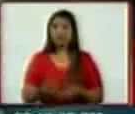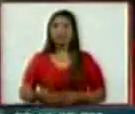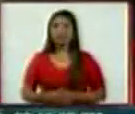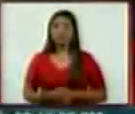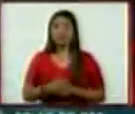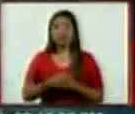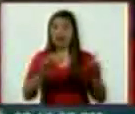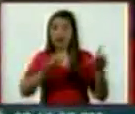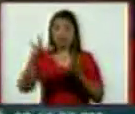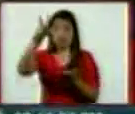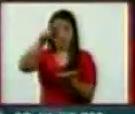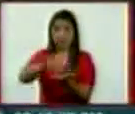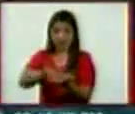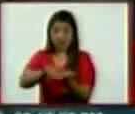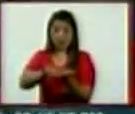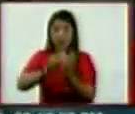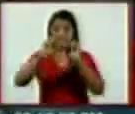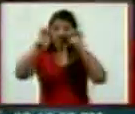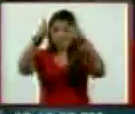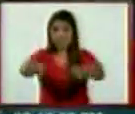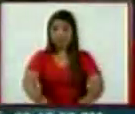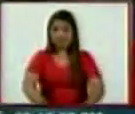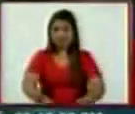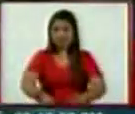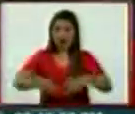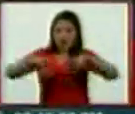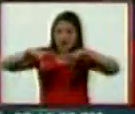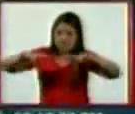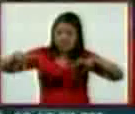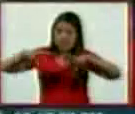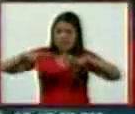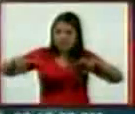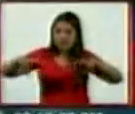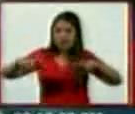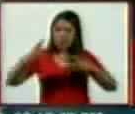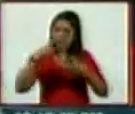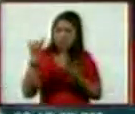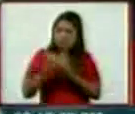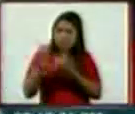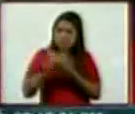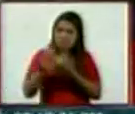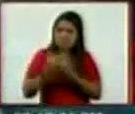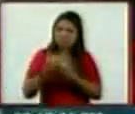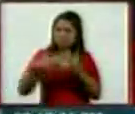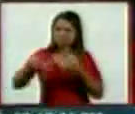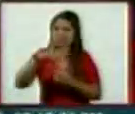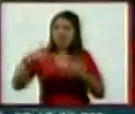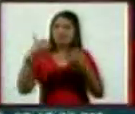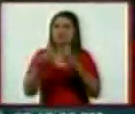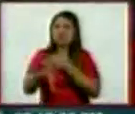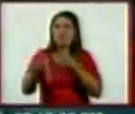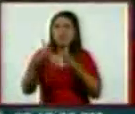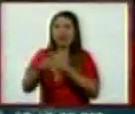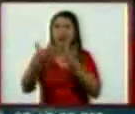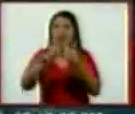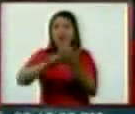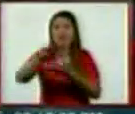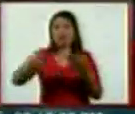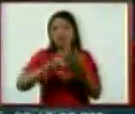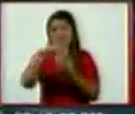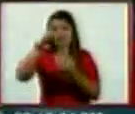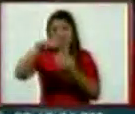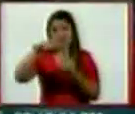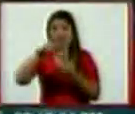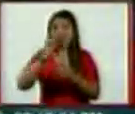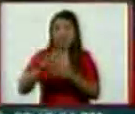aprobó abrir una línea de investigación para estudiar el fenómeno de la violencia en el Táchira y hacer un